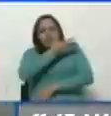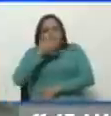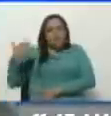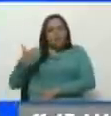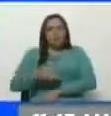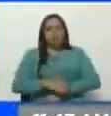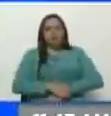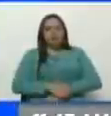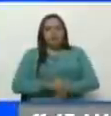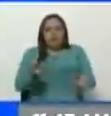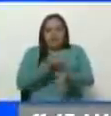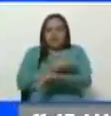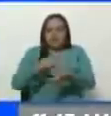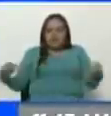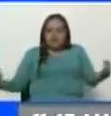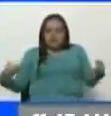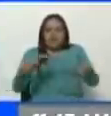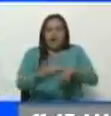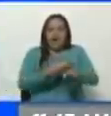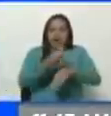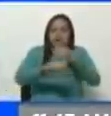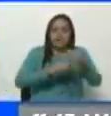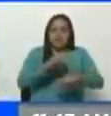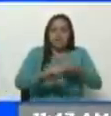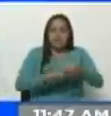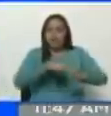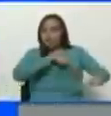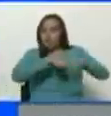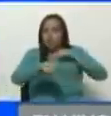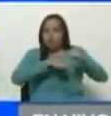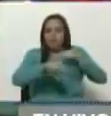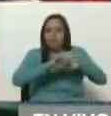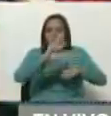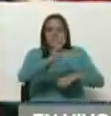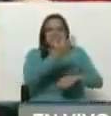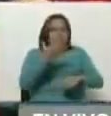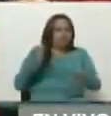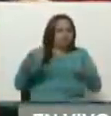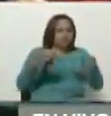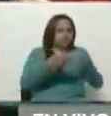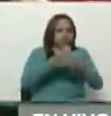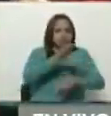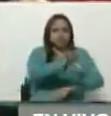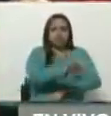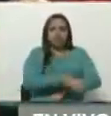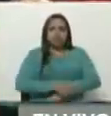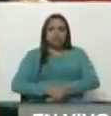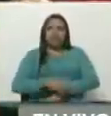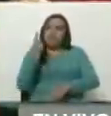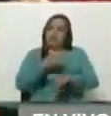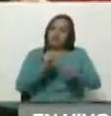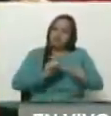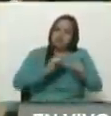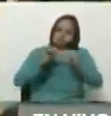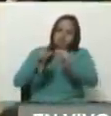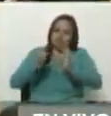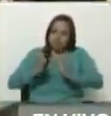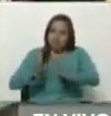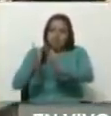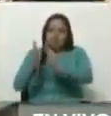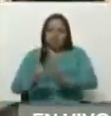de excelencia de lo que había sido el movimiento Quinta República, y así debe continuar.